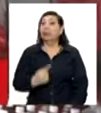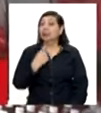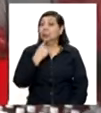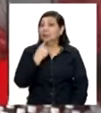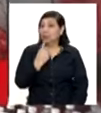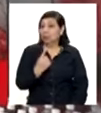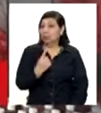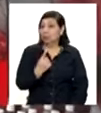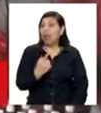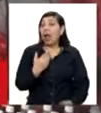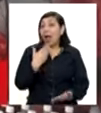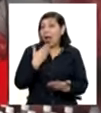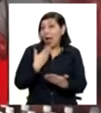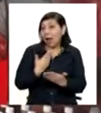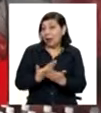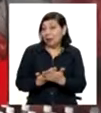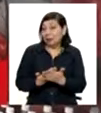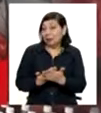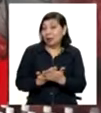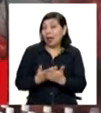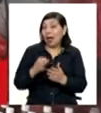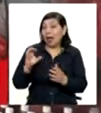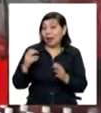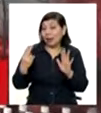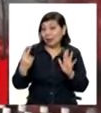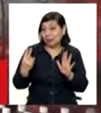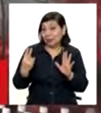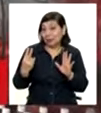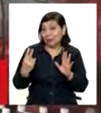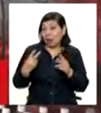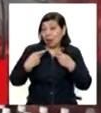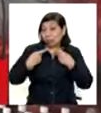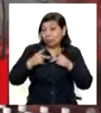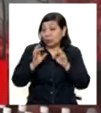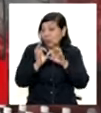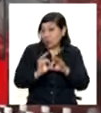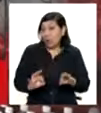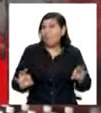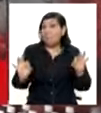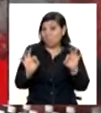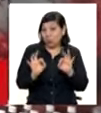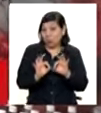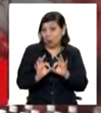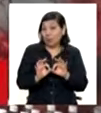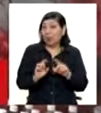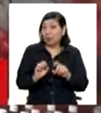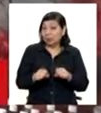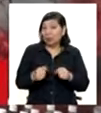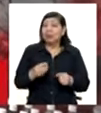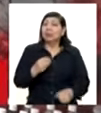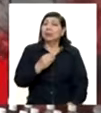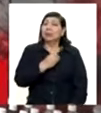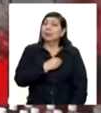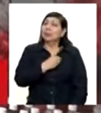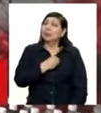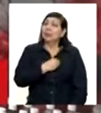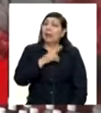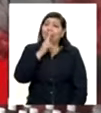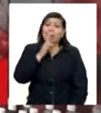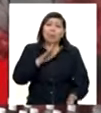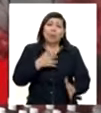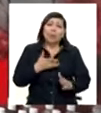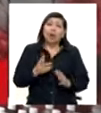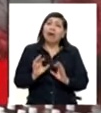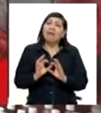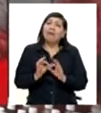repito, primero mi agradecimiento al canal por difundir esto que es importante. También obviamente mis condolencias a los peruanos que han